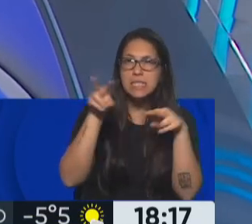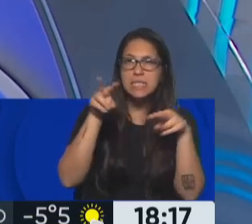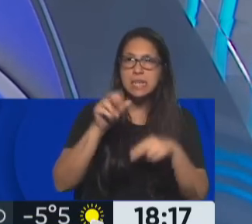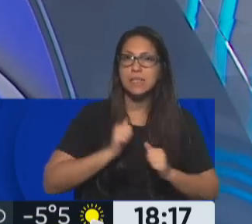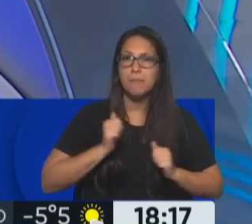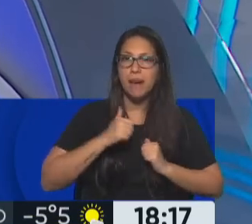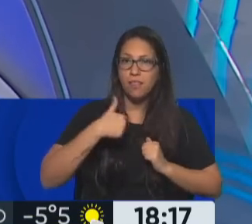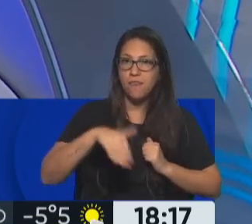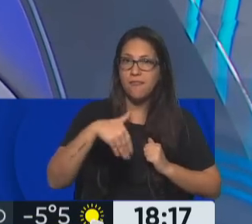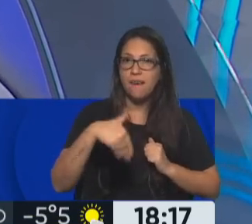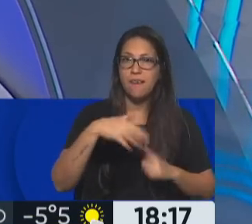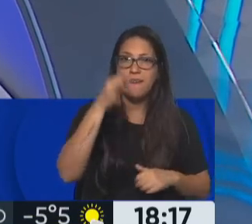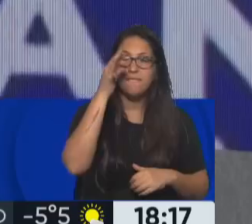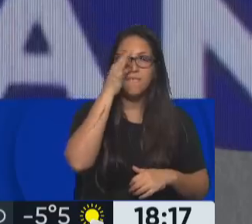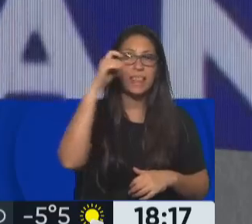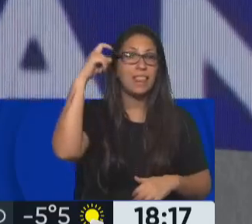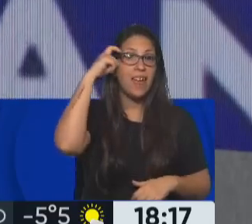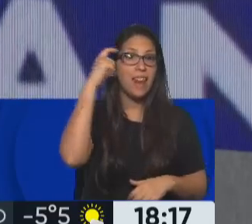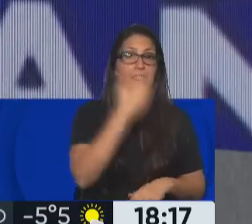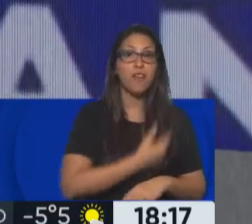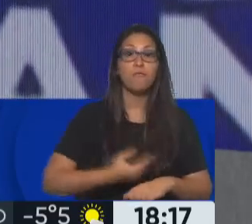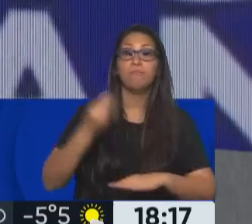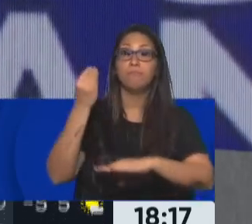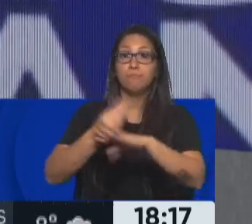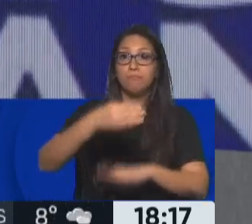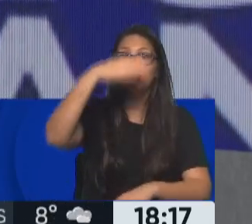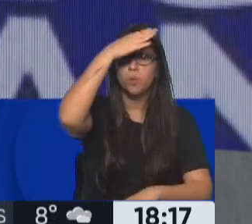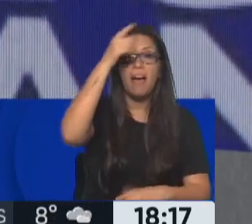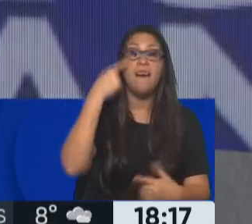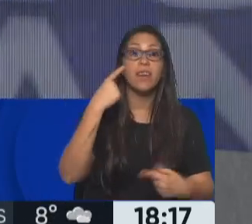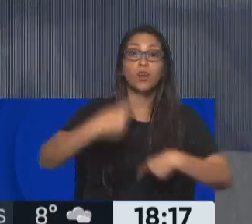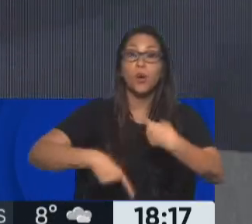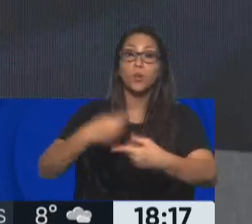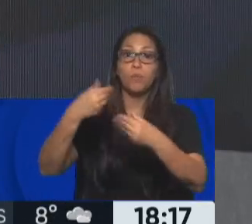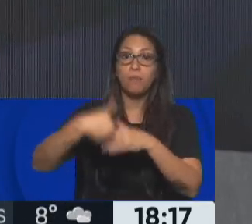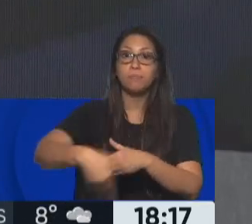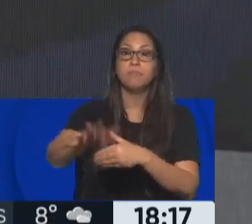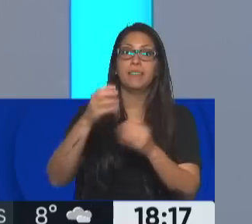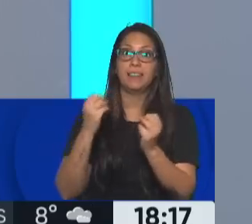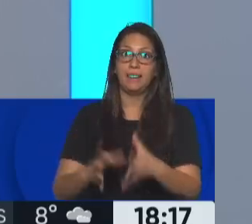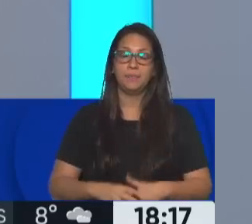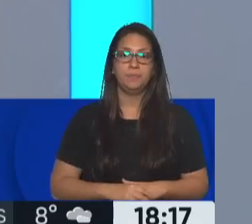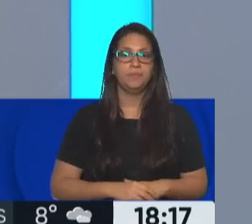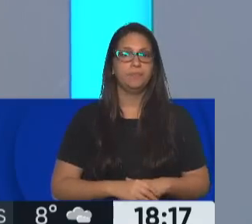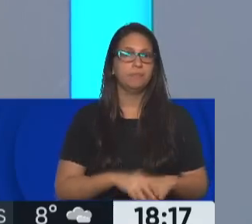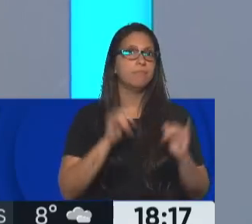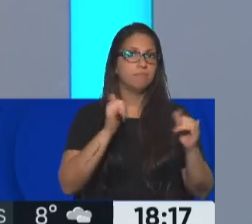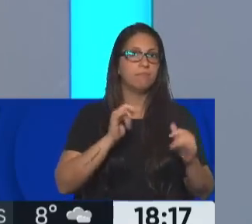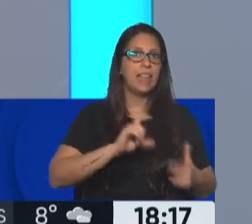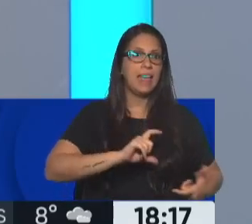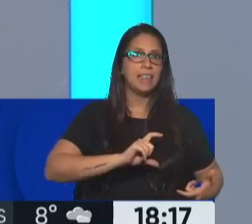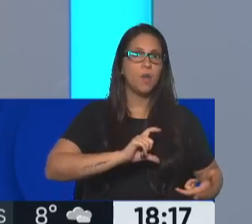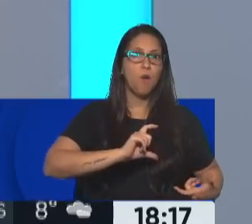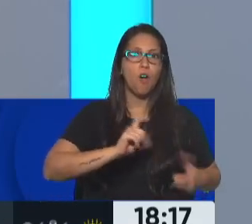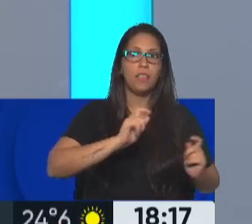Donald Trump del próximo 20 de enero para ver cuál será su hoja de ruta a partir de ahora, ¿verdad? Sí, bueno, es una transición bastante